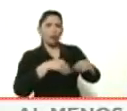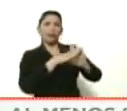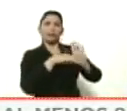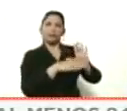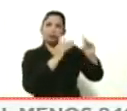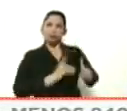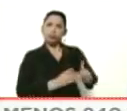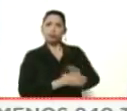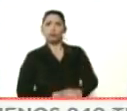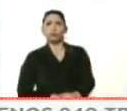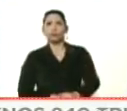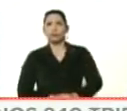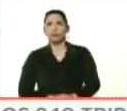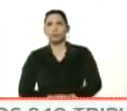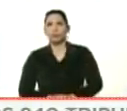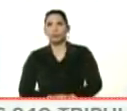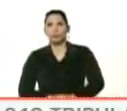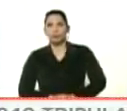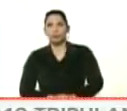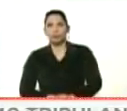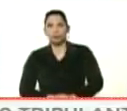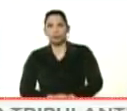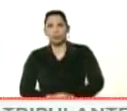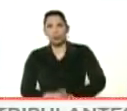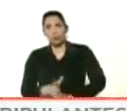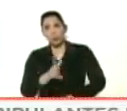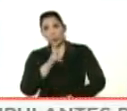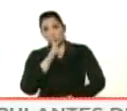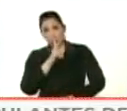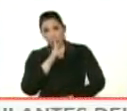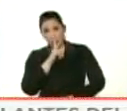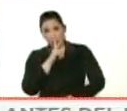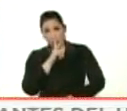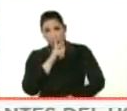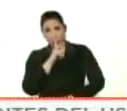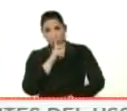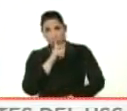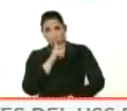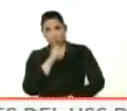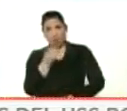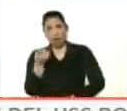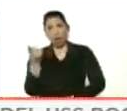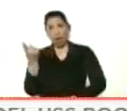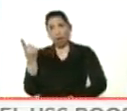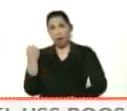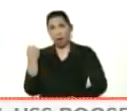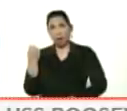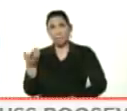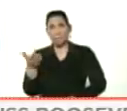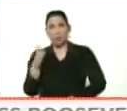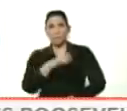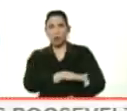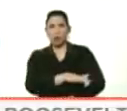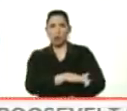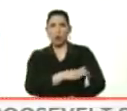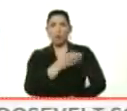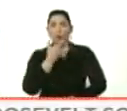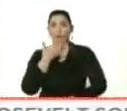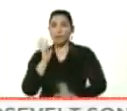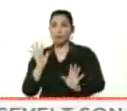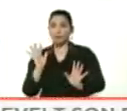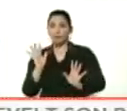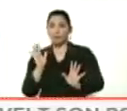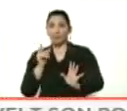Sin duda, que tenemos... Es lamentable que 10 hermanos o hermanas venezolanas hayan fallecido, pero sin duda alguna es